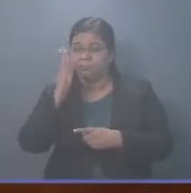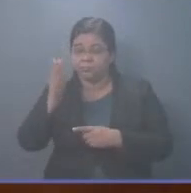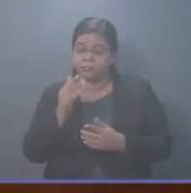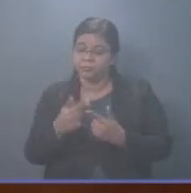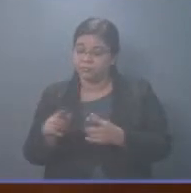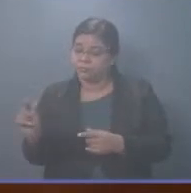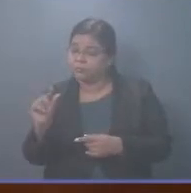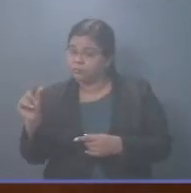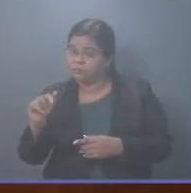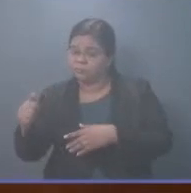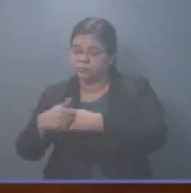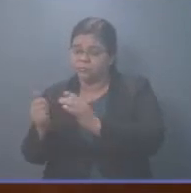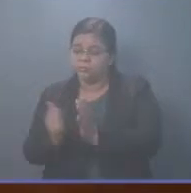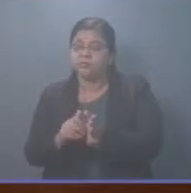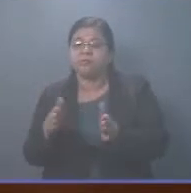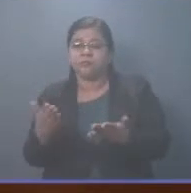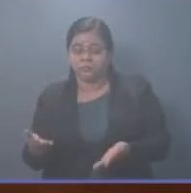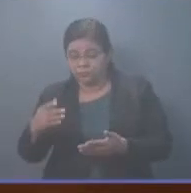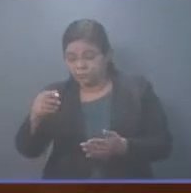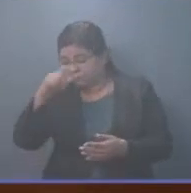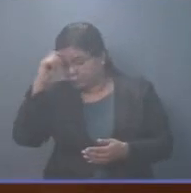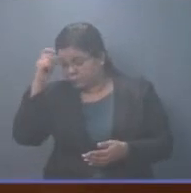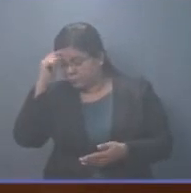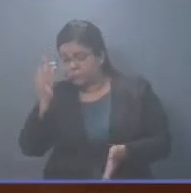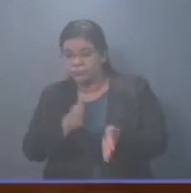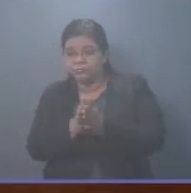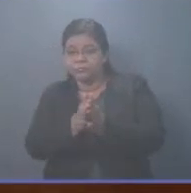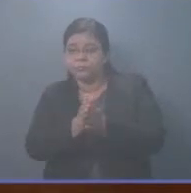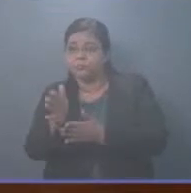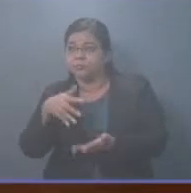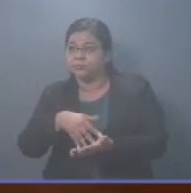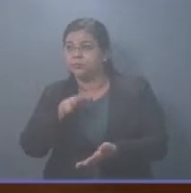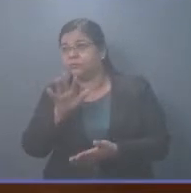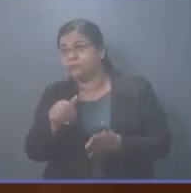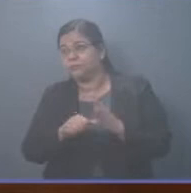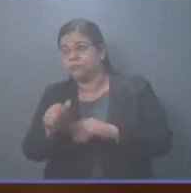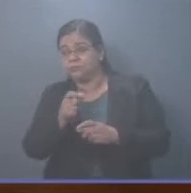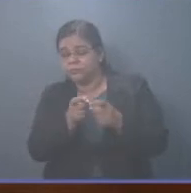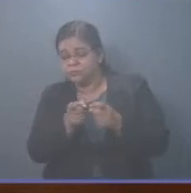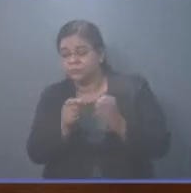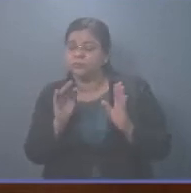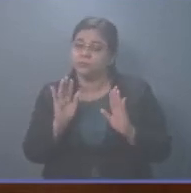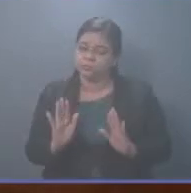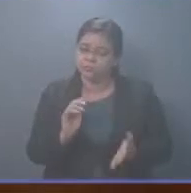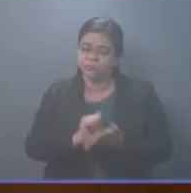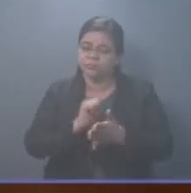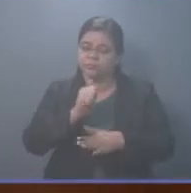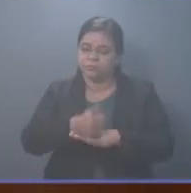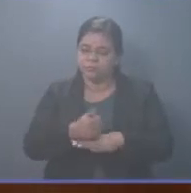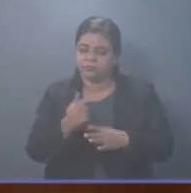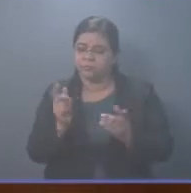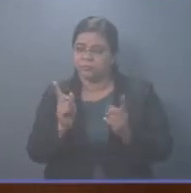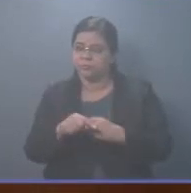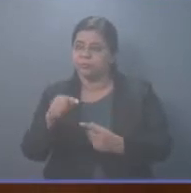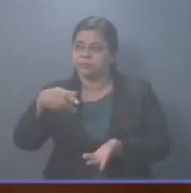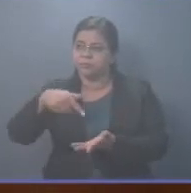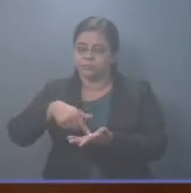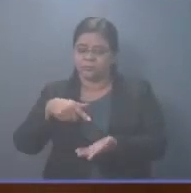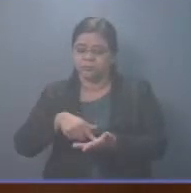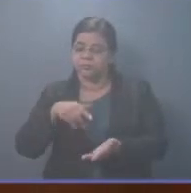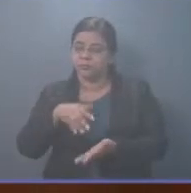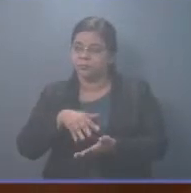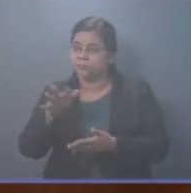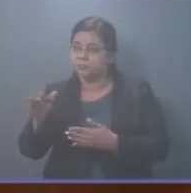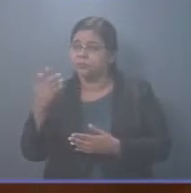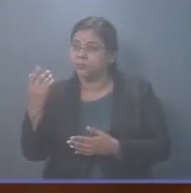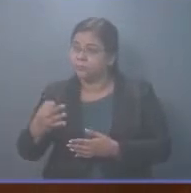autorización legislativa para obras de interés público o administrativo, o para la consolidación o conversión de la deuda pública, por